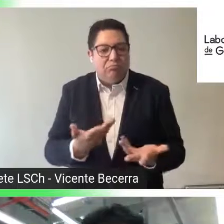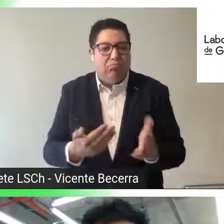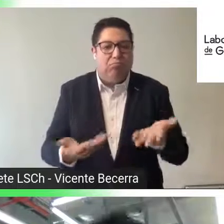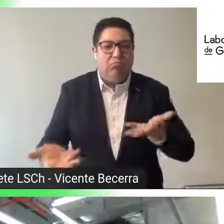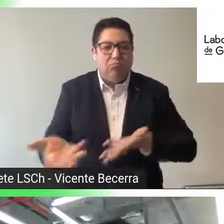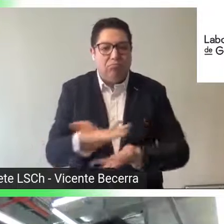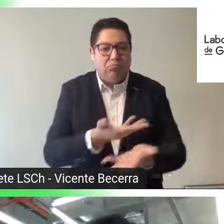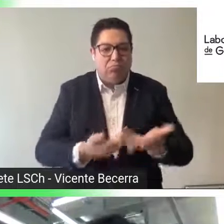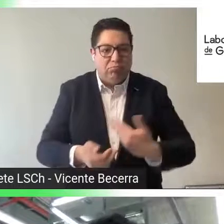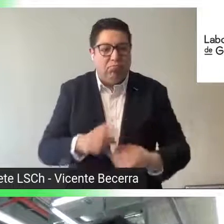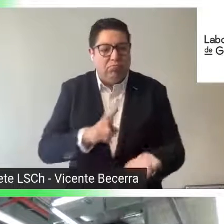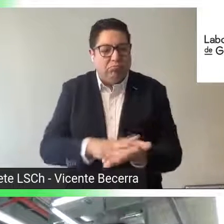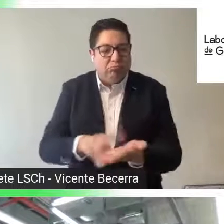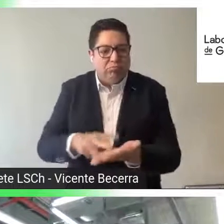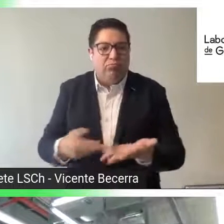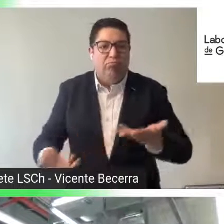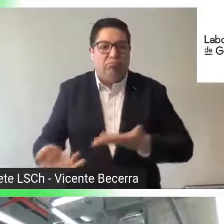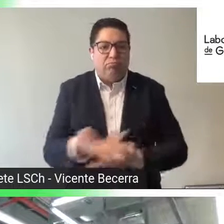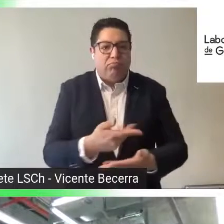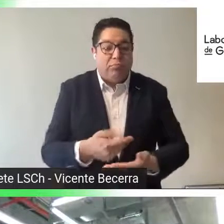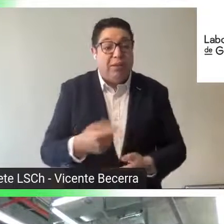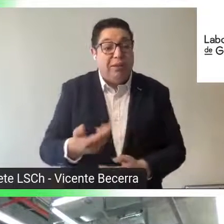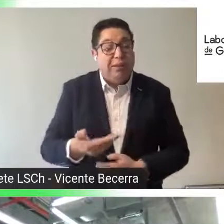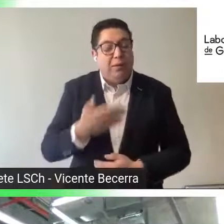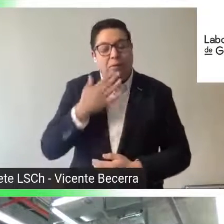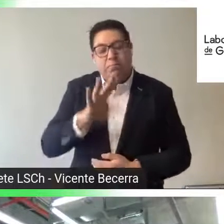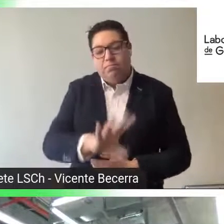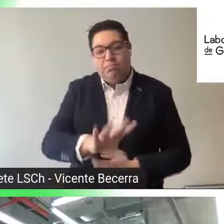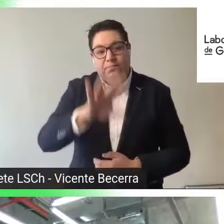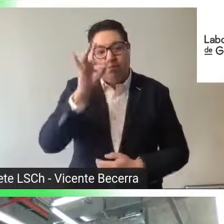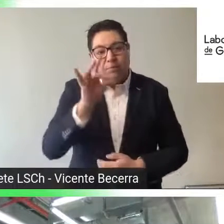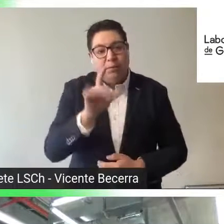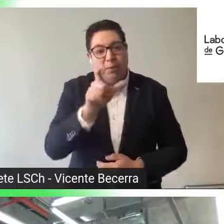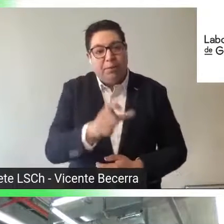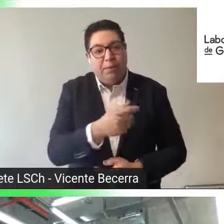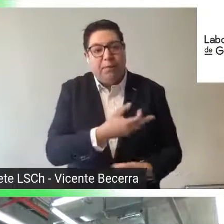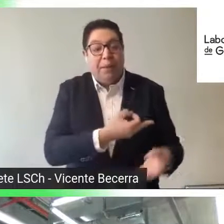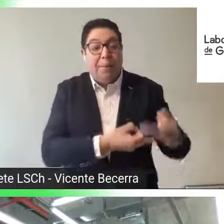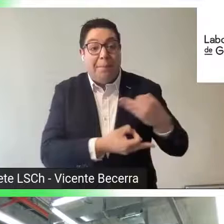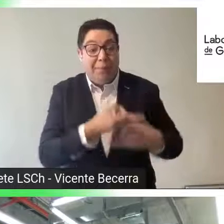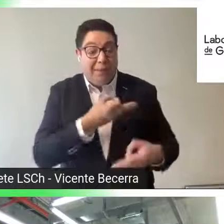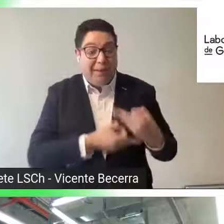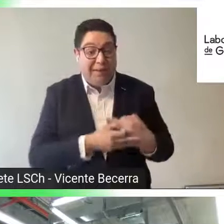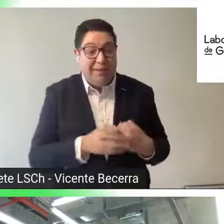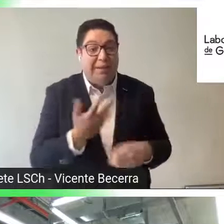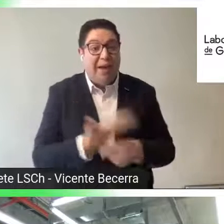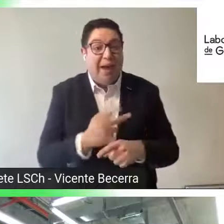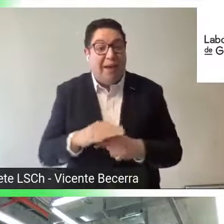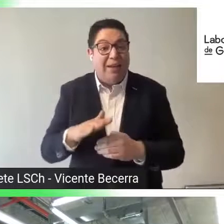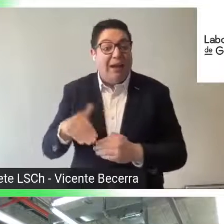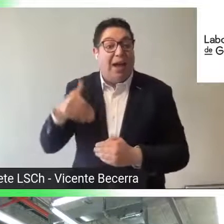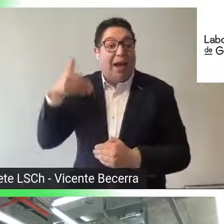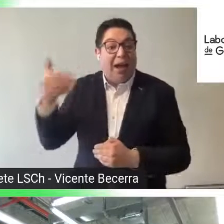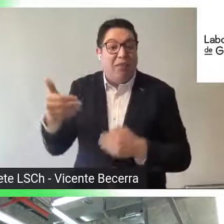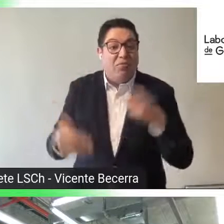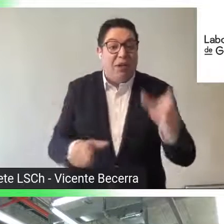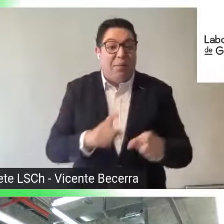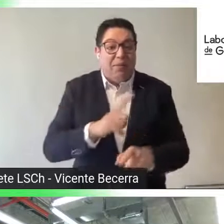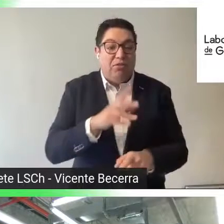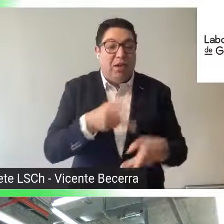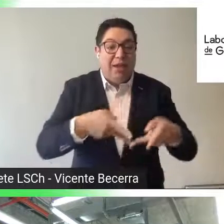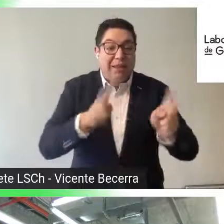que se me estaba planteando. Al darme cuenta que ella me decía que fuera estaban siendo atropellados los derechos